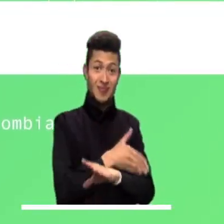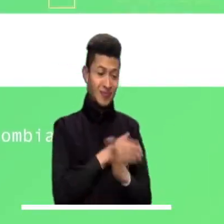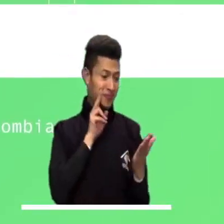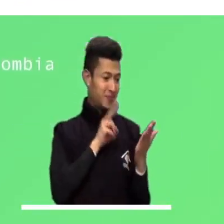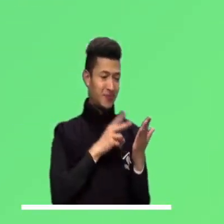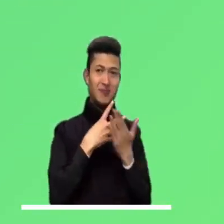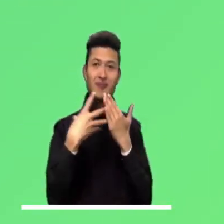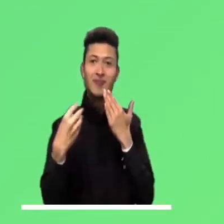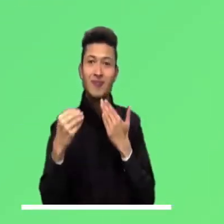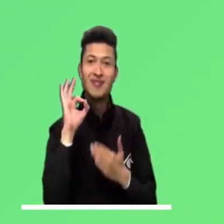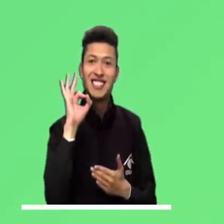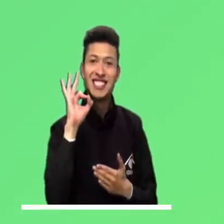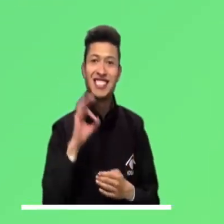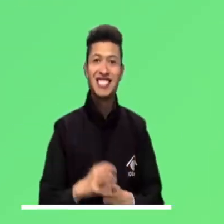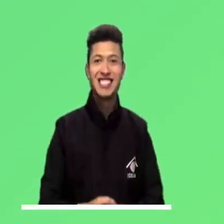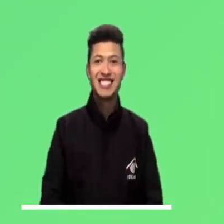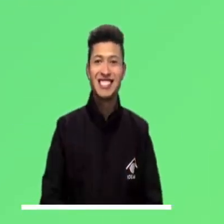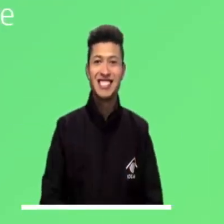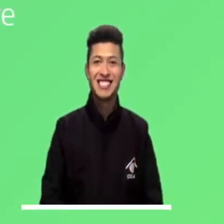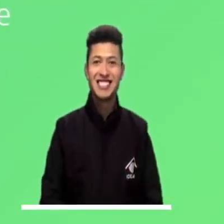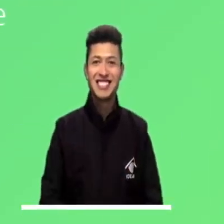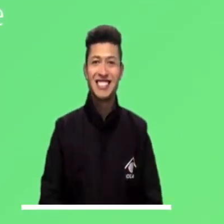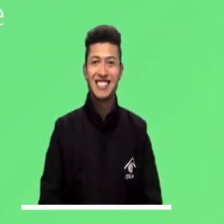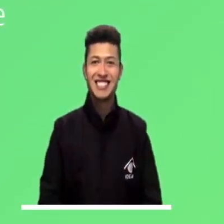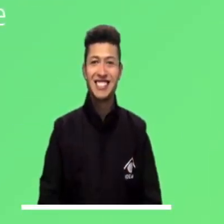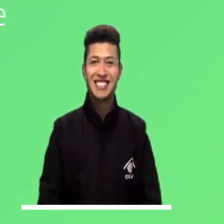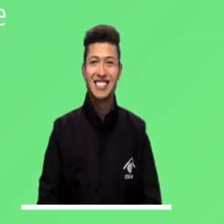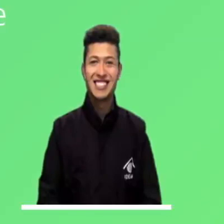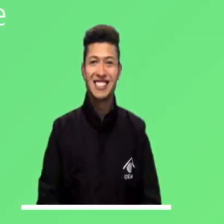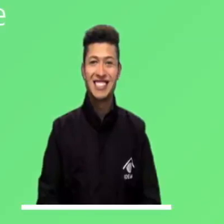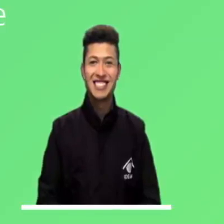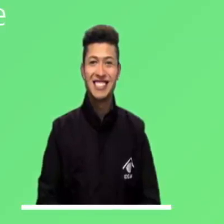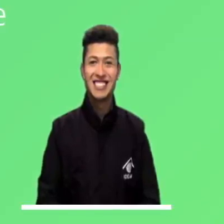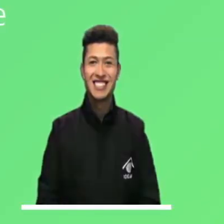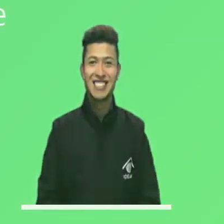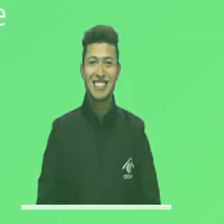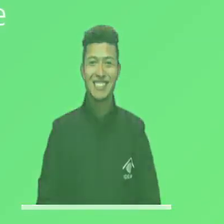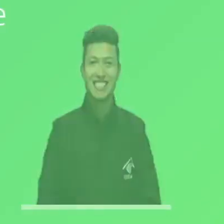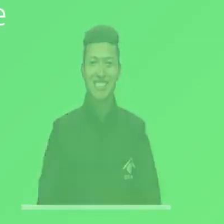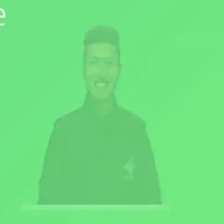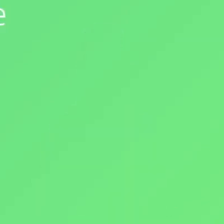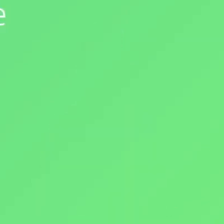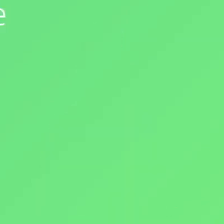interés. Descárguela gratis, planee su día y tome las mejores decisiones.